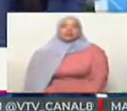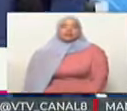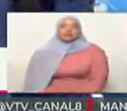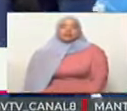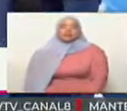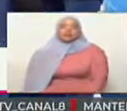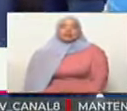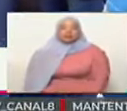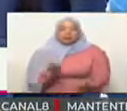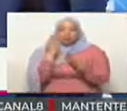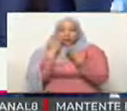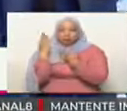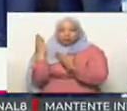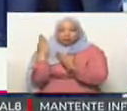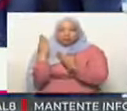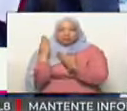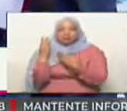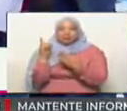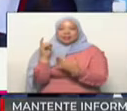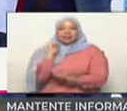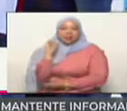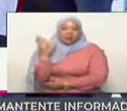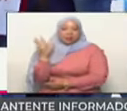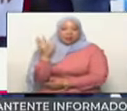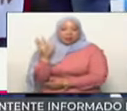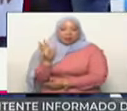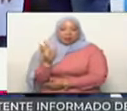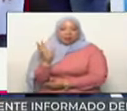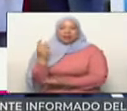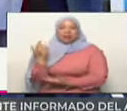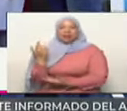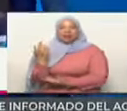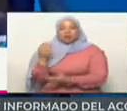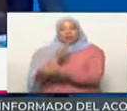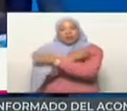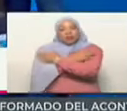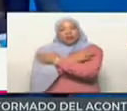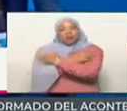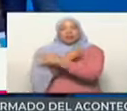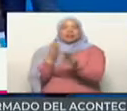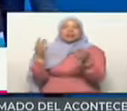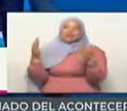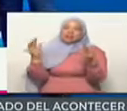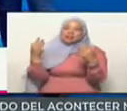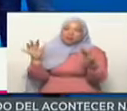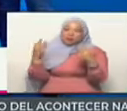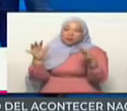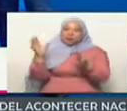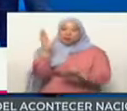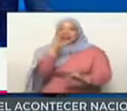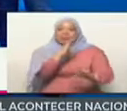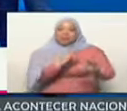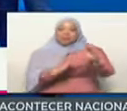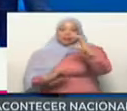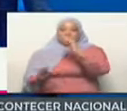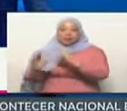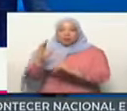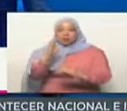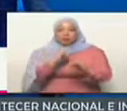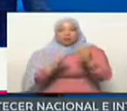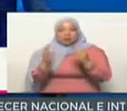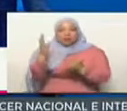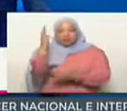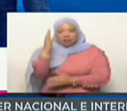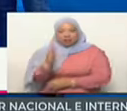¿Ah? Claro. Estoy entre famosos. Bueno, vamos a darle un aplauso a estos científicos, a estas científicas. Que Dios bendiga